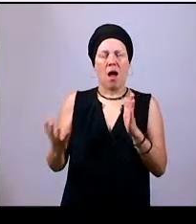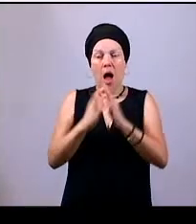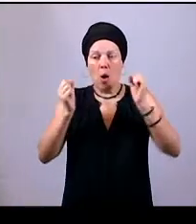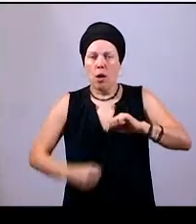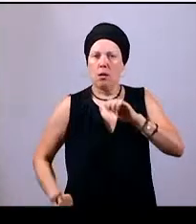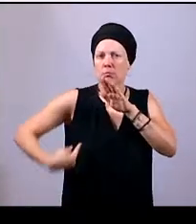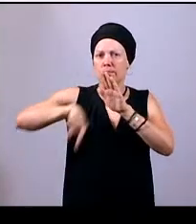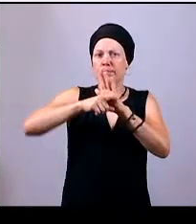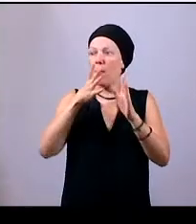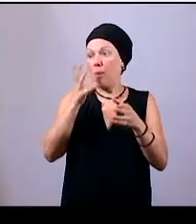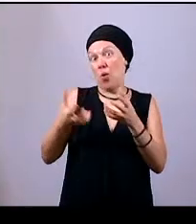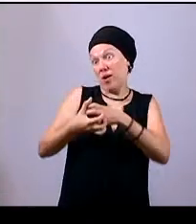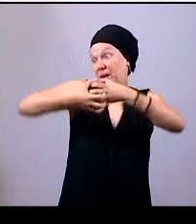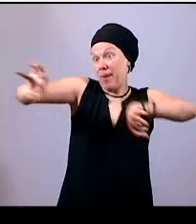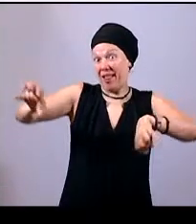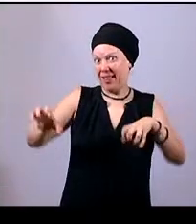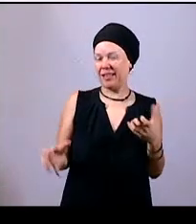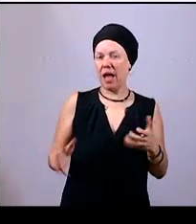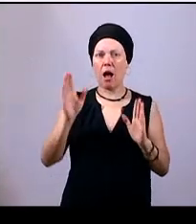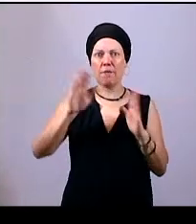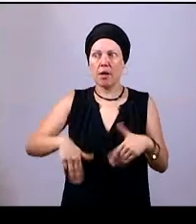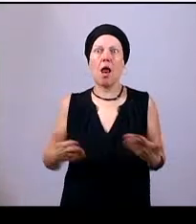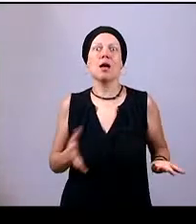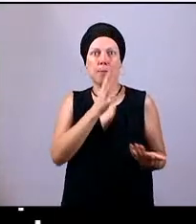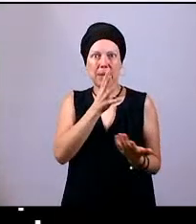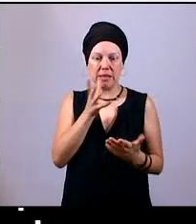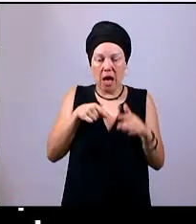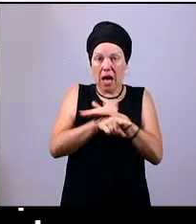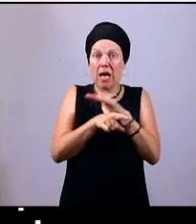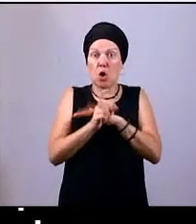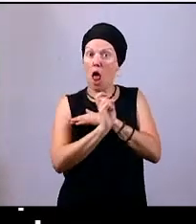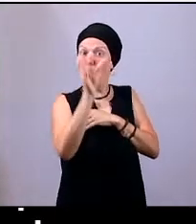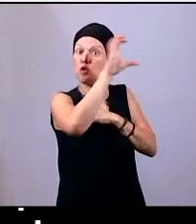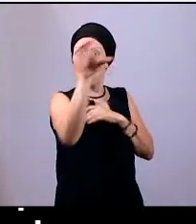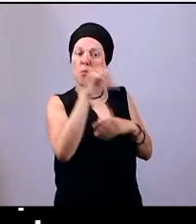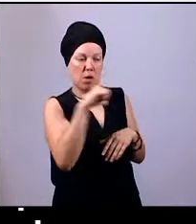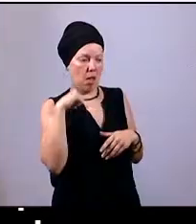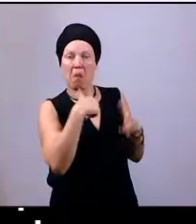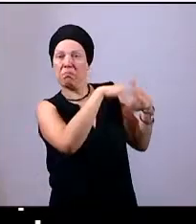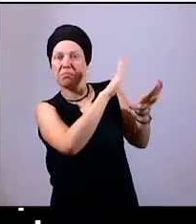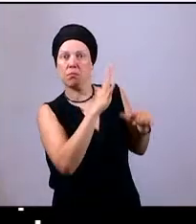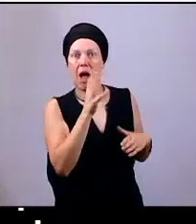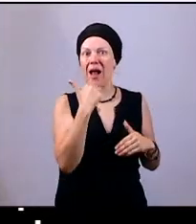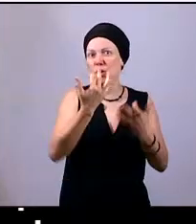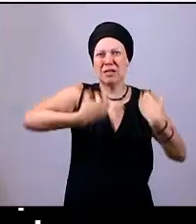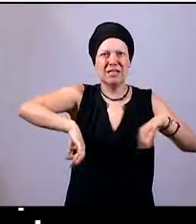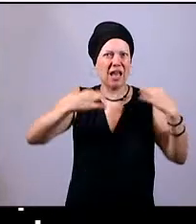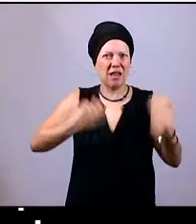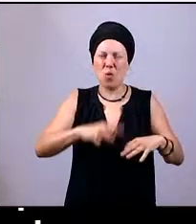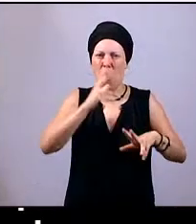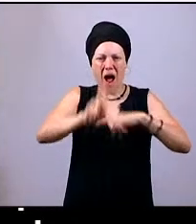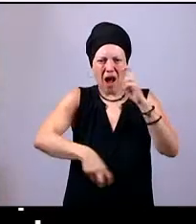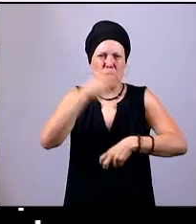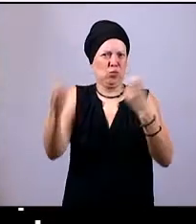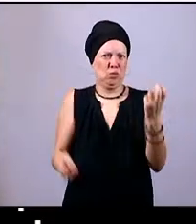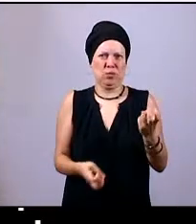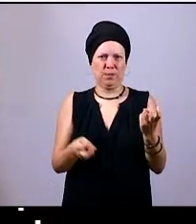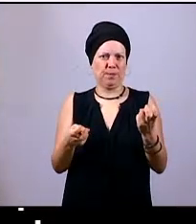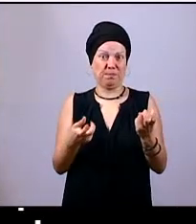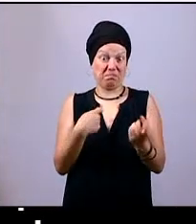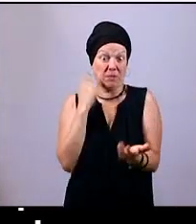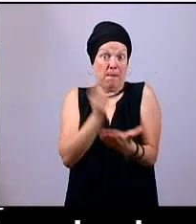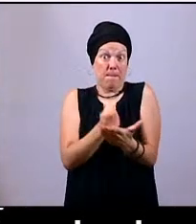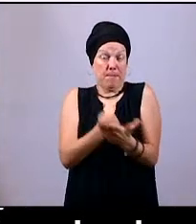cupo separatista, hace que deje de gestionar. Y algo tan sencillo como la actualización de las entregas a